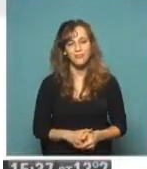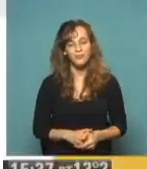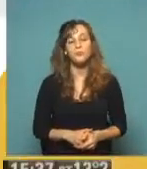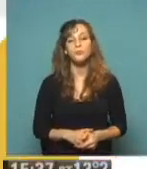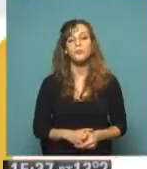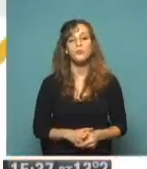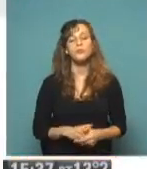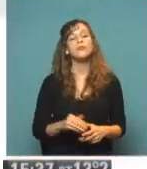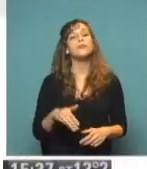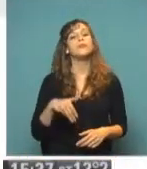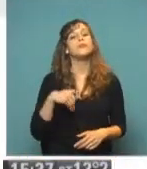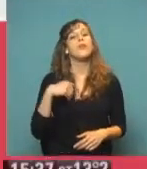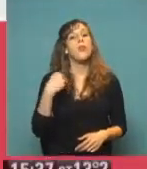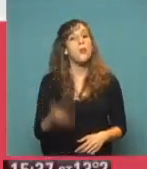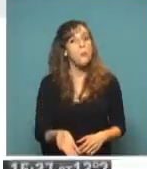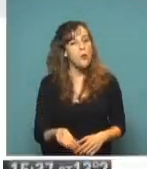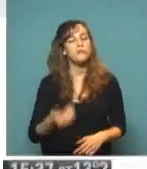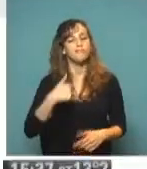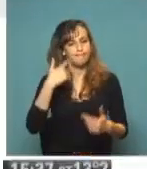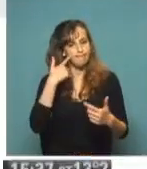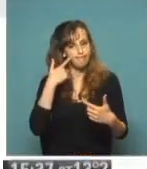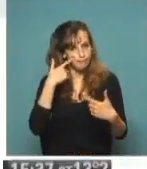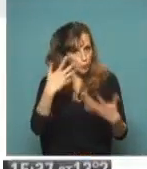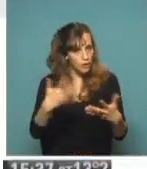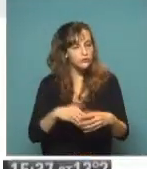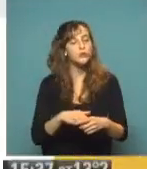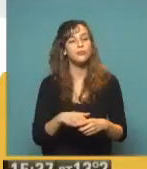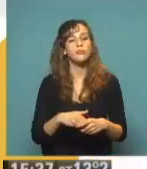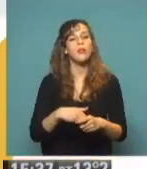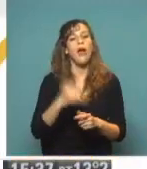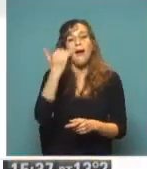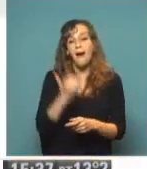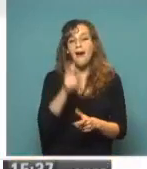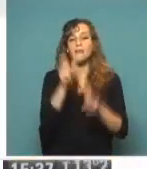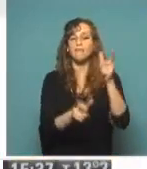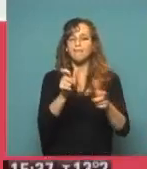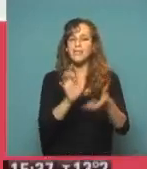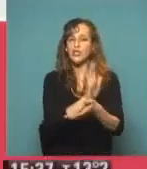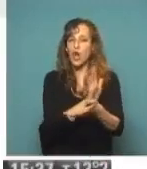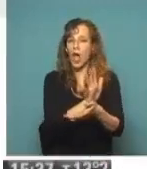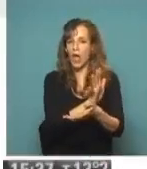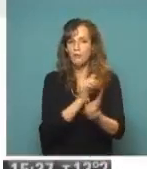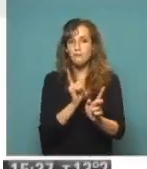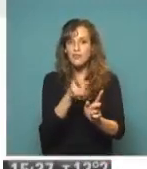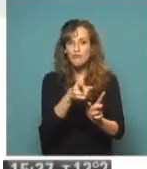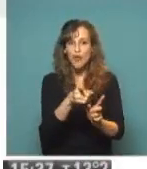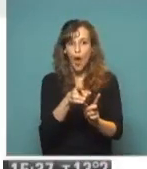Yo después les voy a mostrar porque hice unos personajes parecidos a unos conductores.